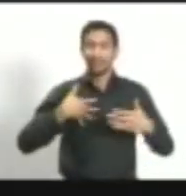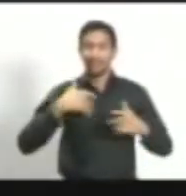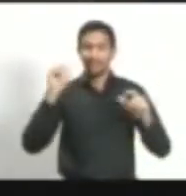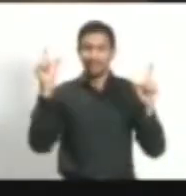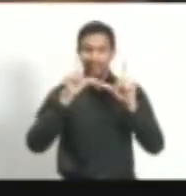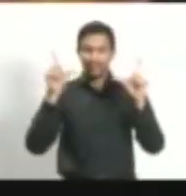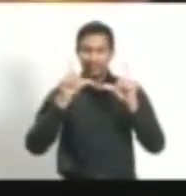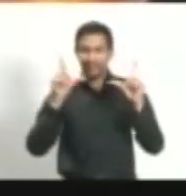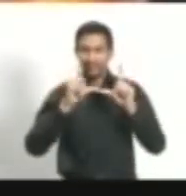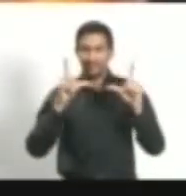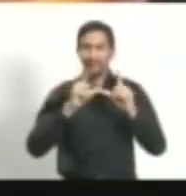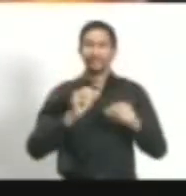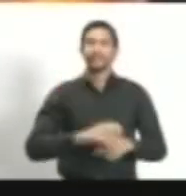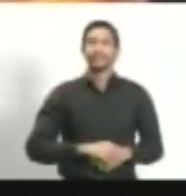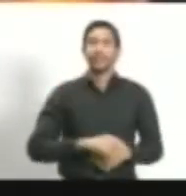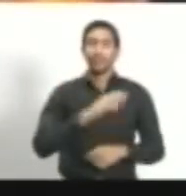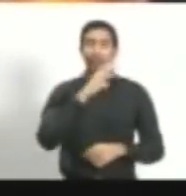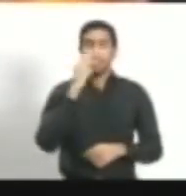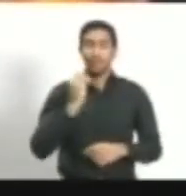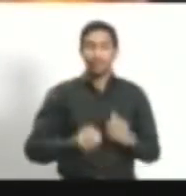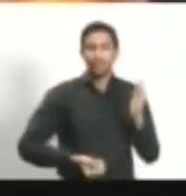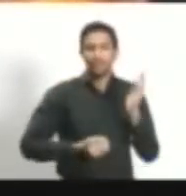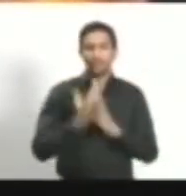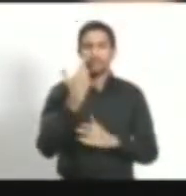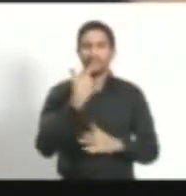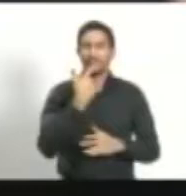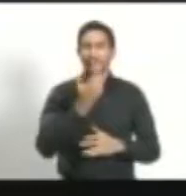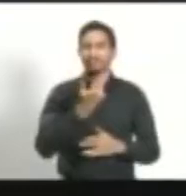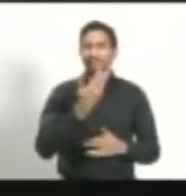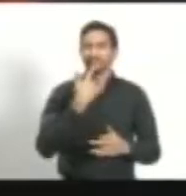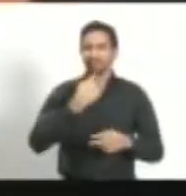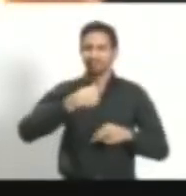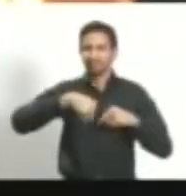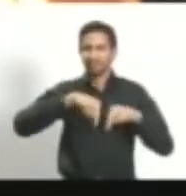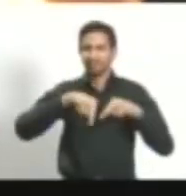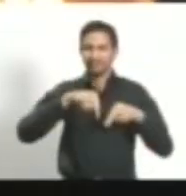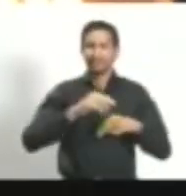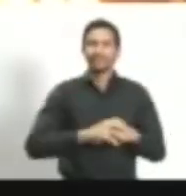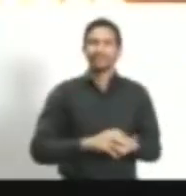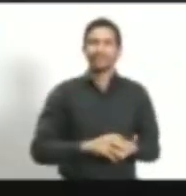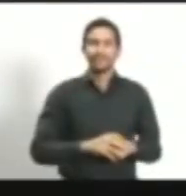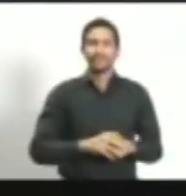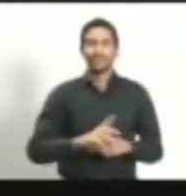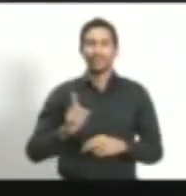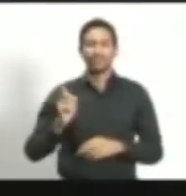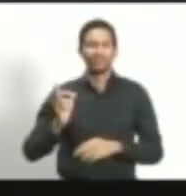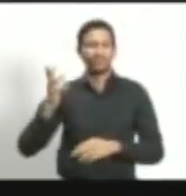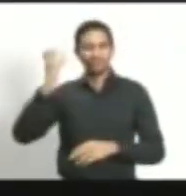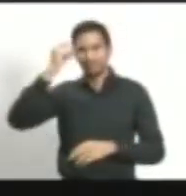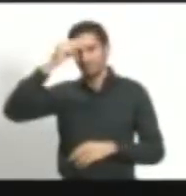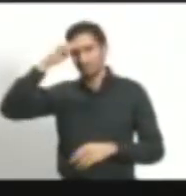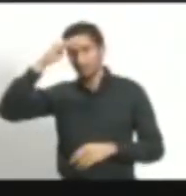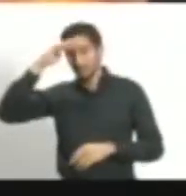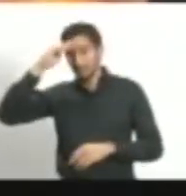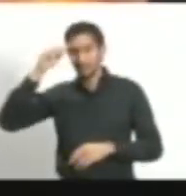champeta urbana Faru promociona la nueva versión de la canción Así Fue, pasándola de la ranchera a la champeta.